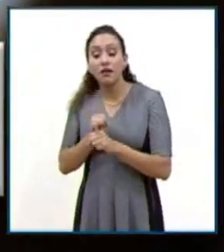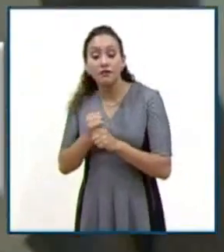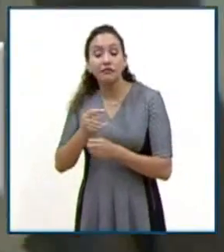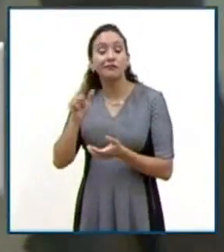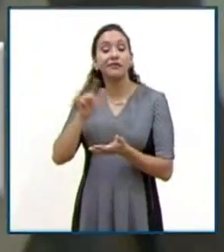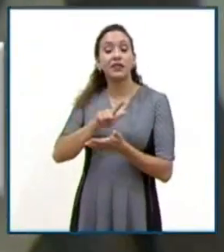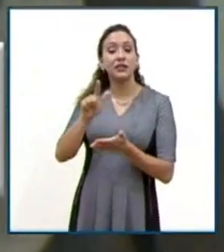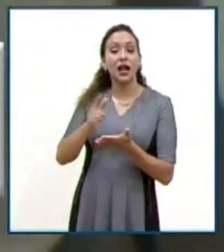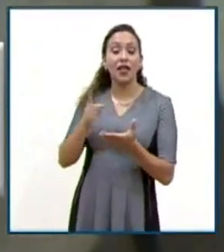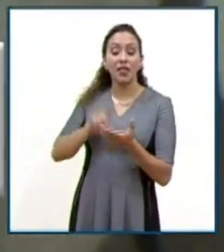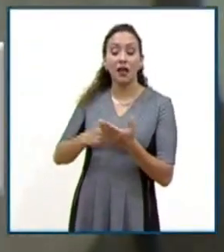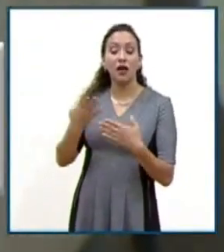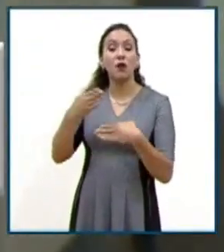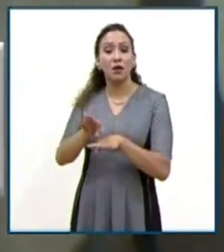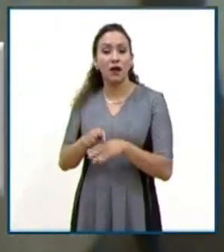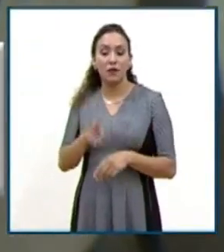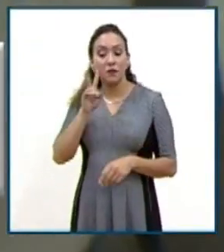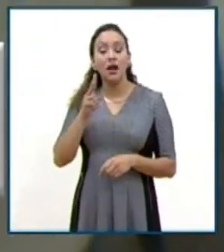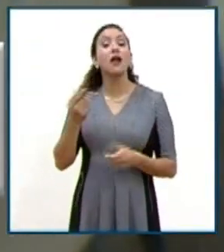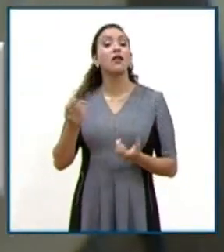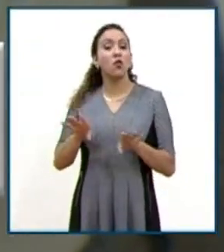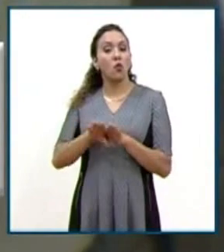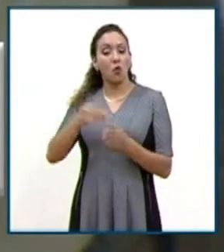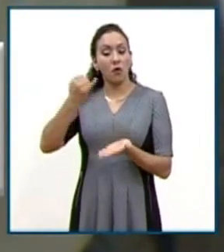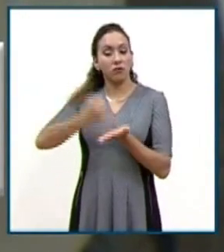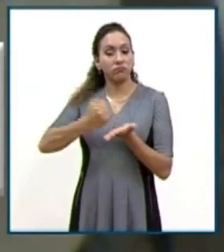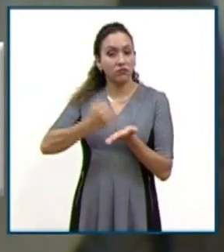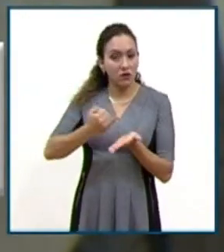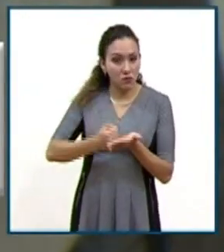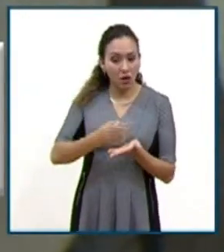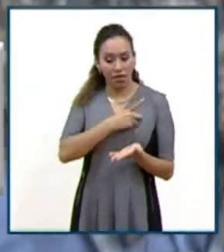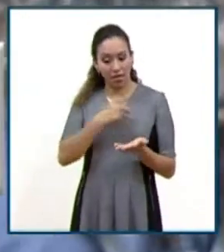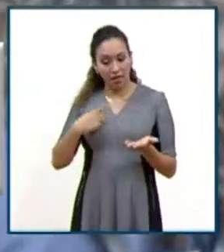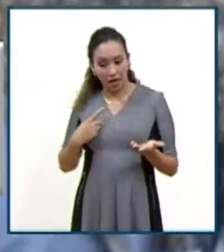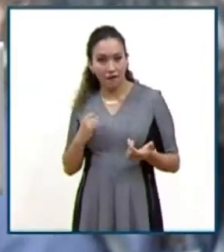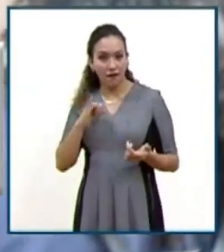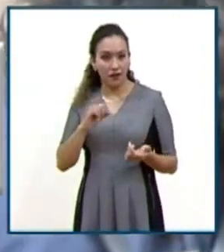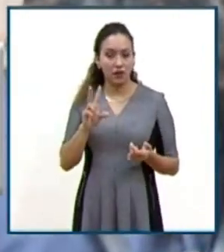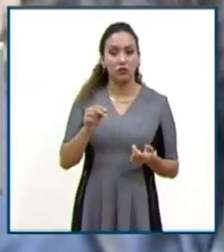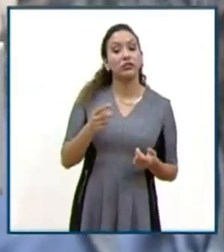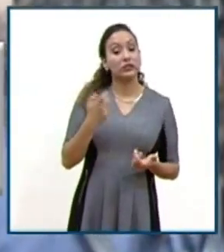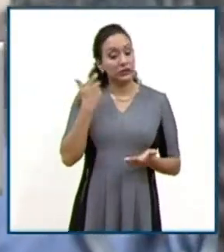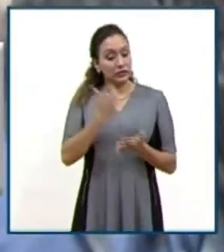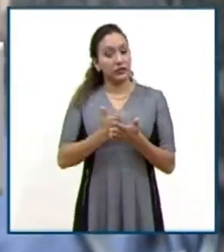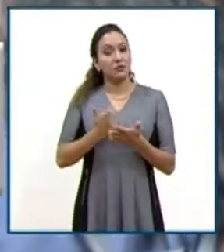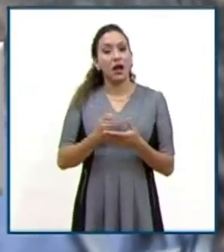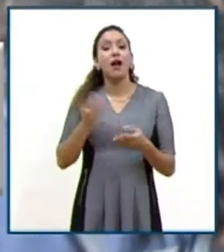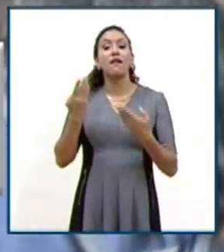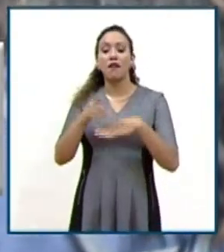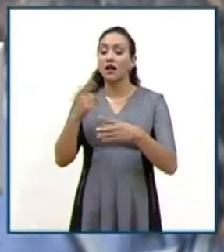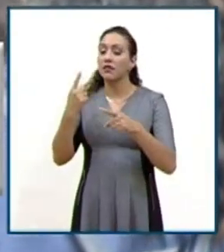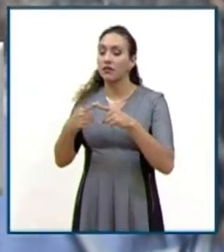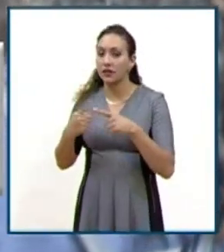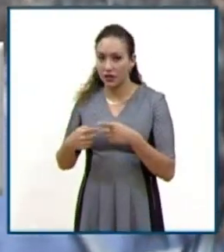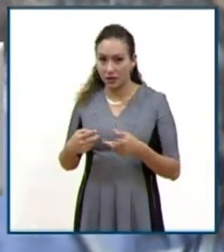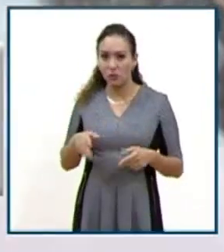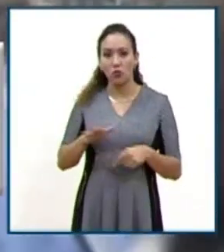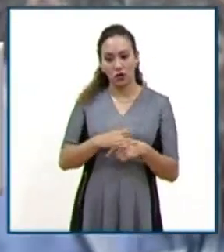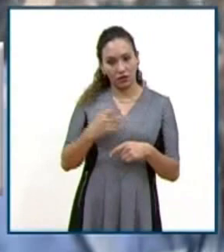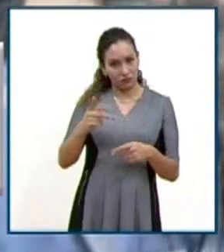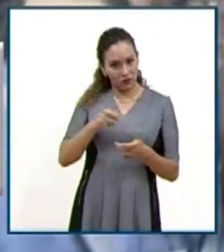comprobación de las obligaciones fiscales del titular, cliente o deudor de las entidades bancarias en su condición de